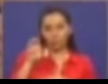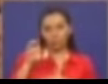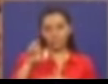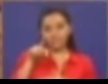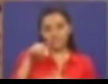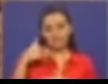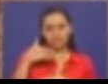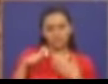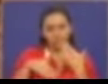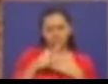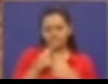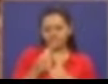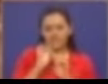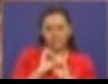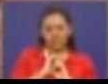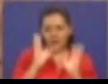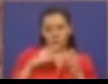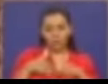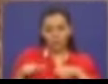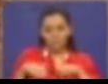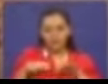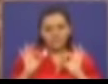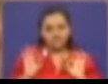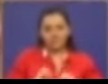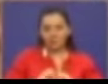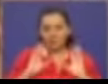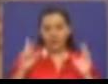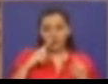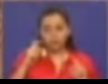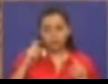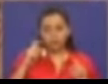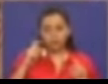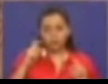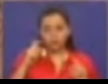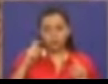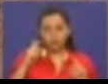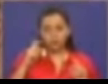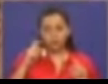como usted bien ha dicho, llevan una contabilidad muy simple. Y estos no estaban...